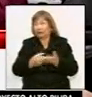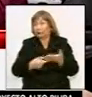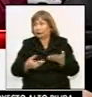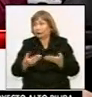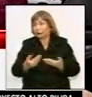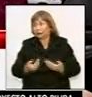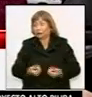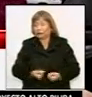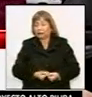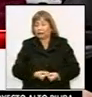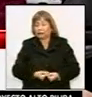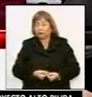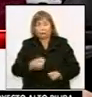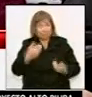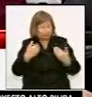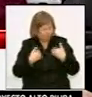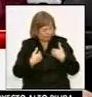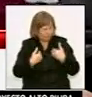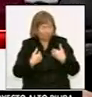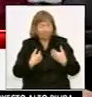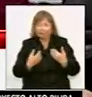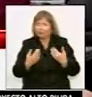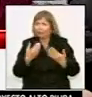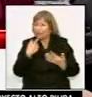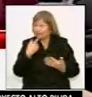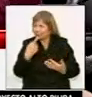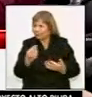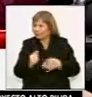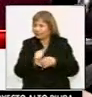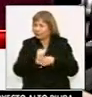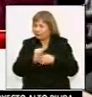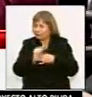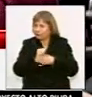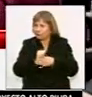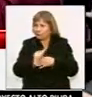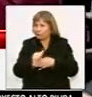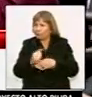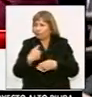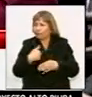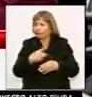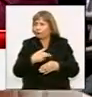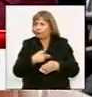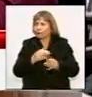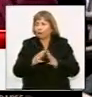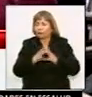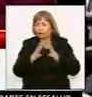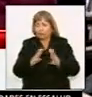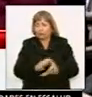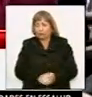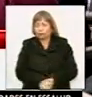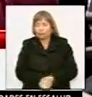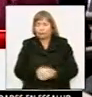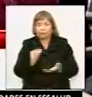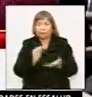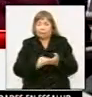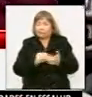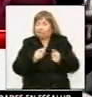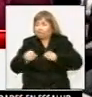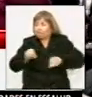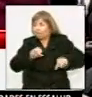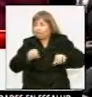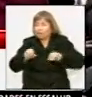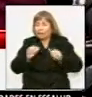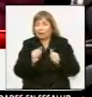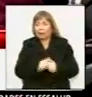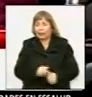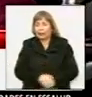directa. Entonces tenemos que ser un poco más prácticos en nuestras apreciaciones y ser más dinámicos en el